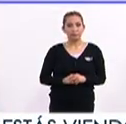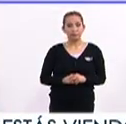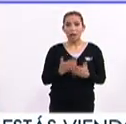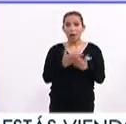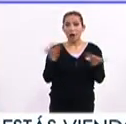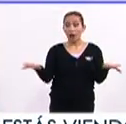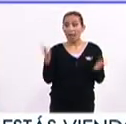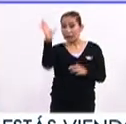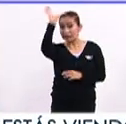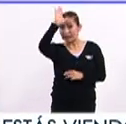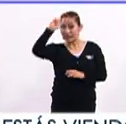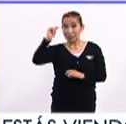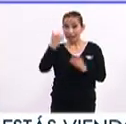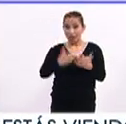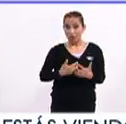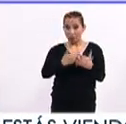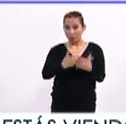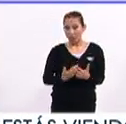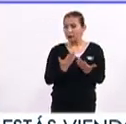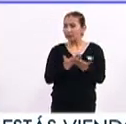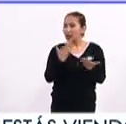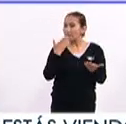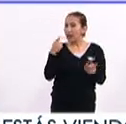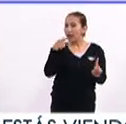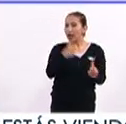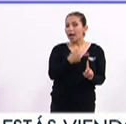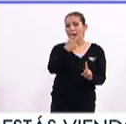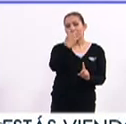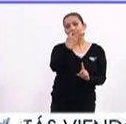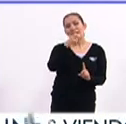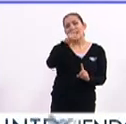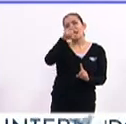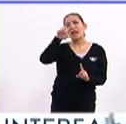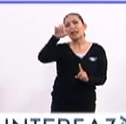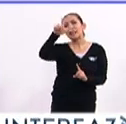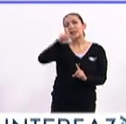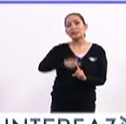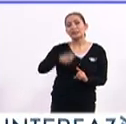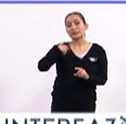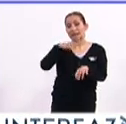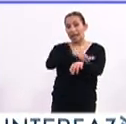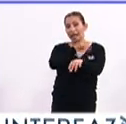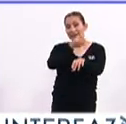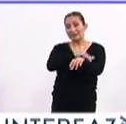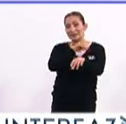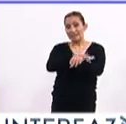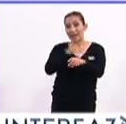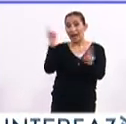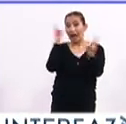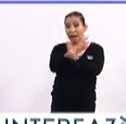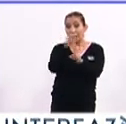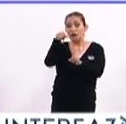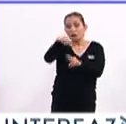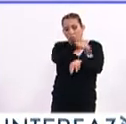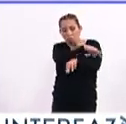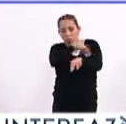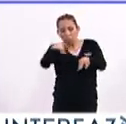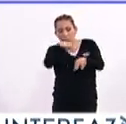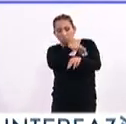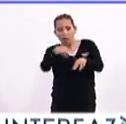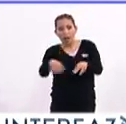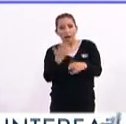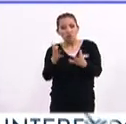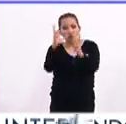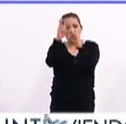Llegamos a la parte de ciencia y tecnología y hablemos de Helix, que es un sistema de energía eólico que basa su diseño en un